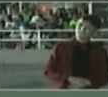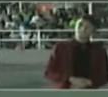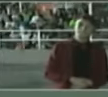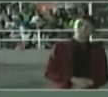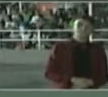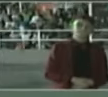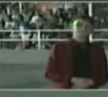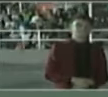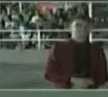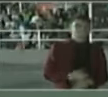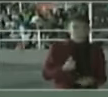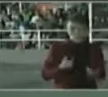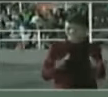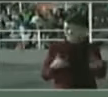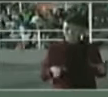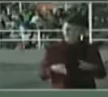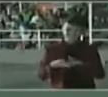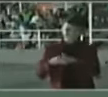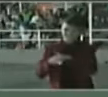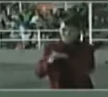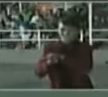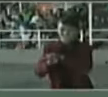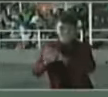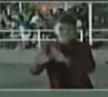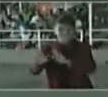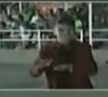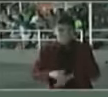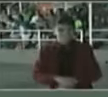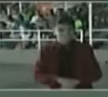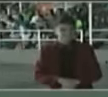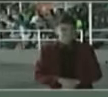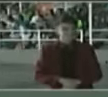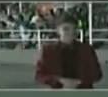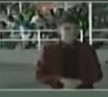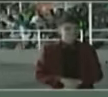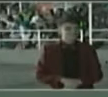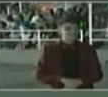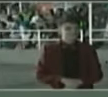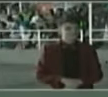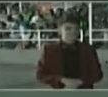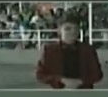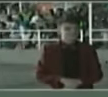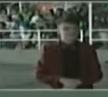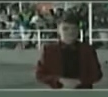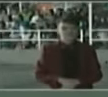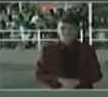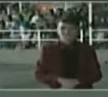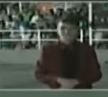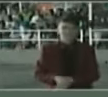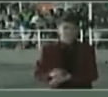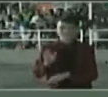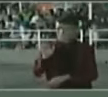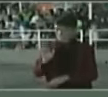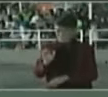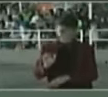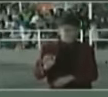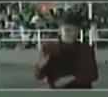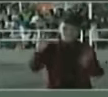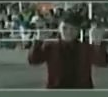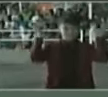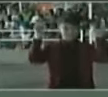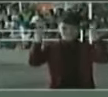Yo ya no quería entrar más a esa unidad. Pitos por todas partes, gente corriendo por